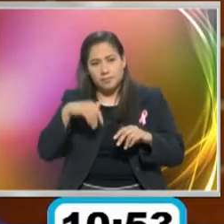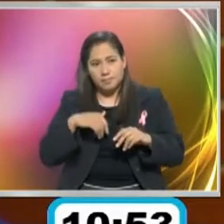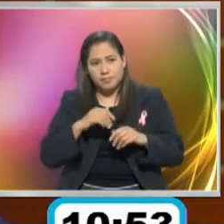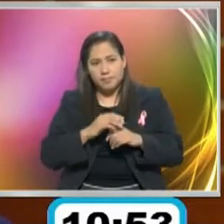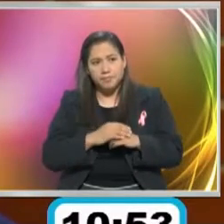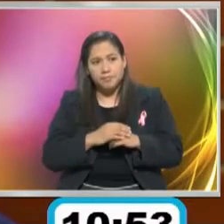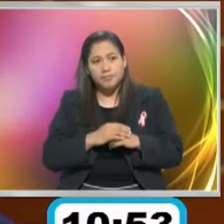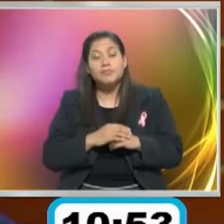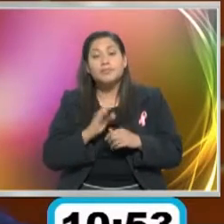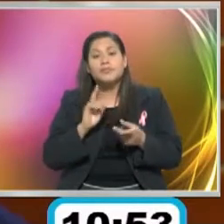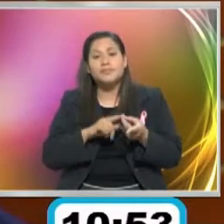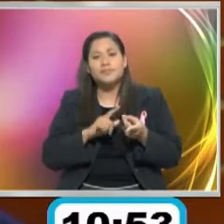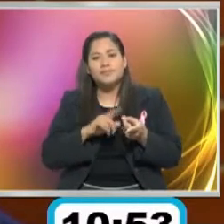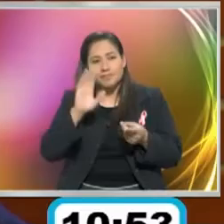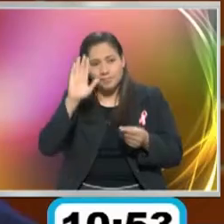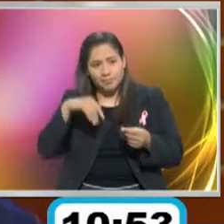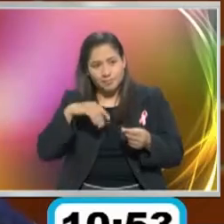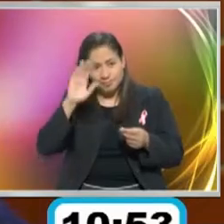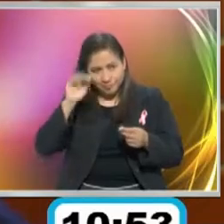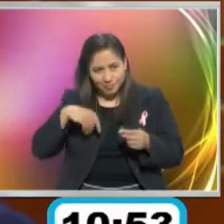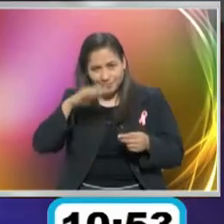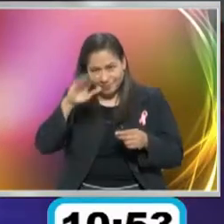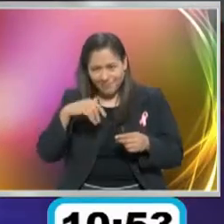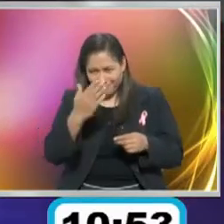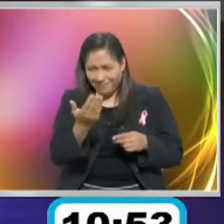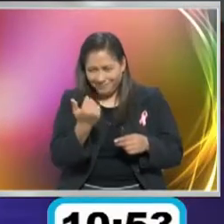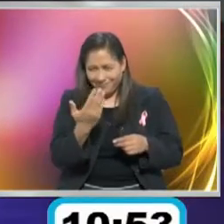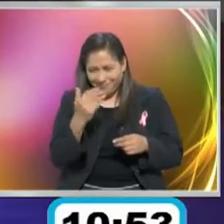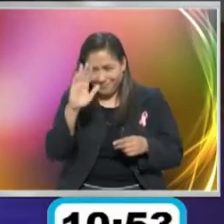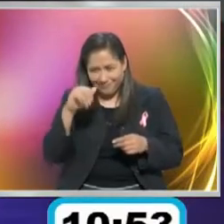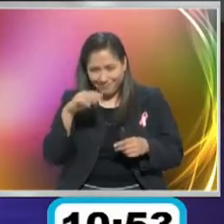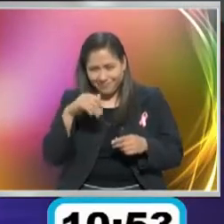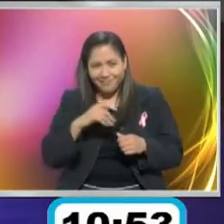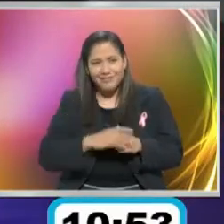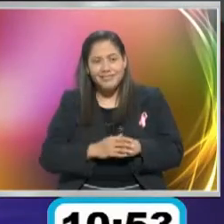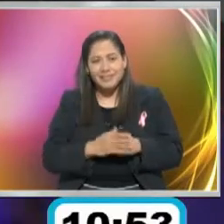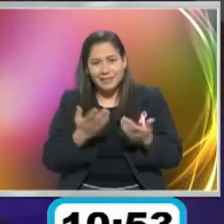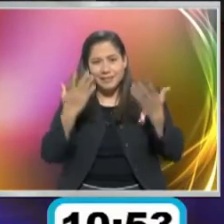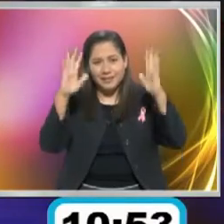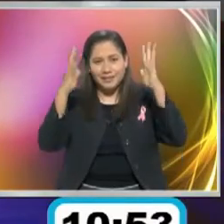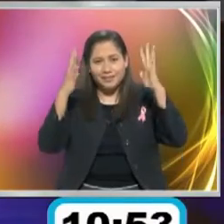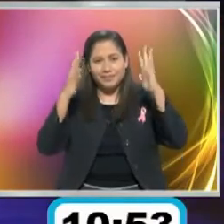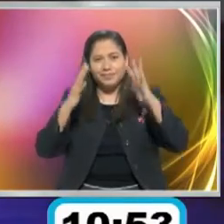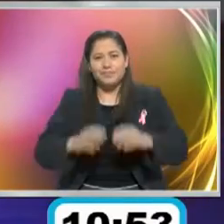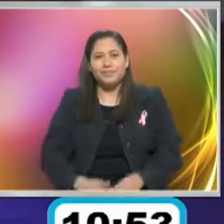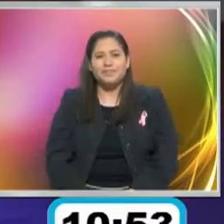¿Ven? ¿A dónde? Así es. Ven aquí. Vámonos, con ven. Eso. Gracias.